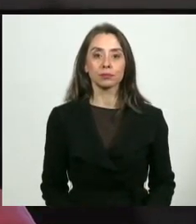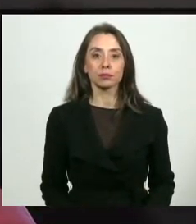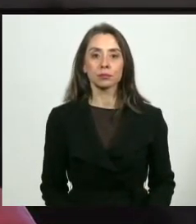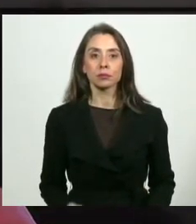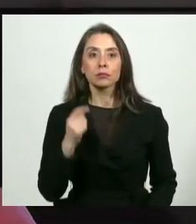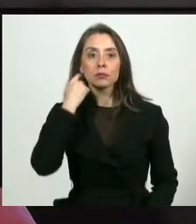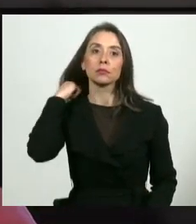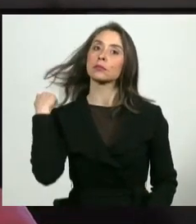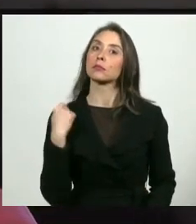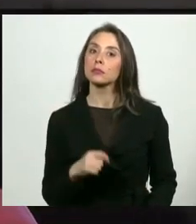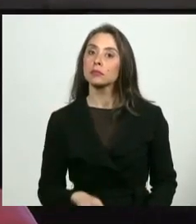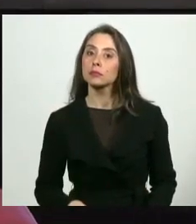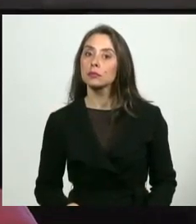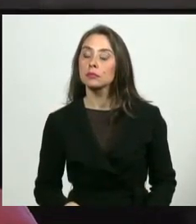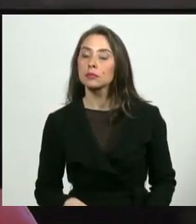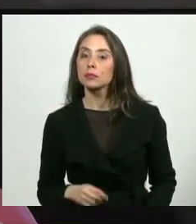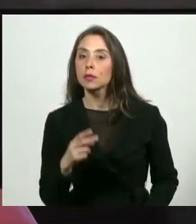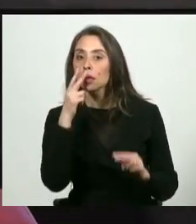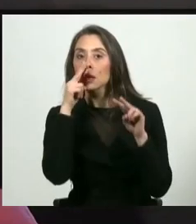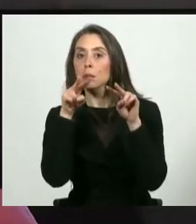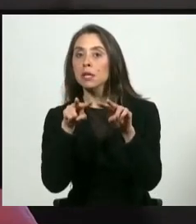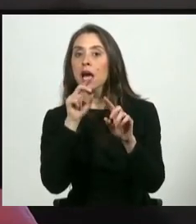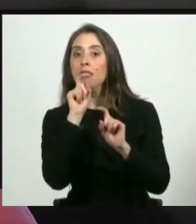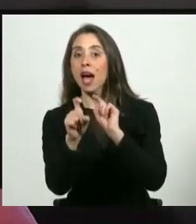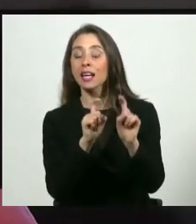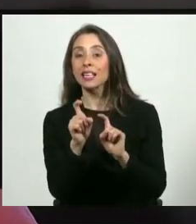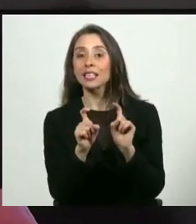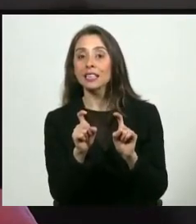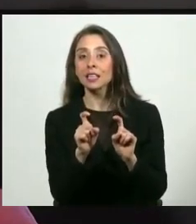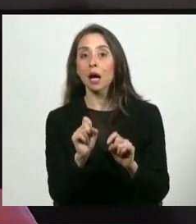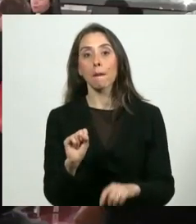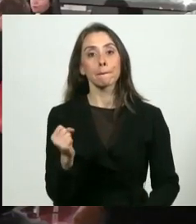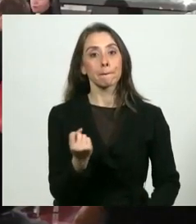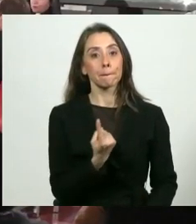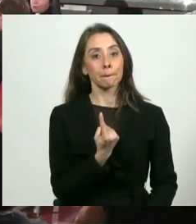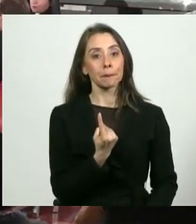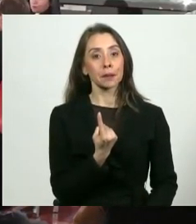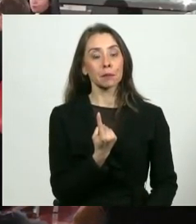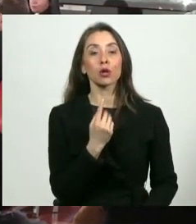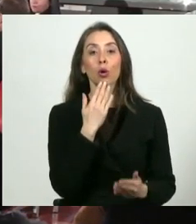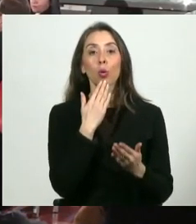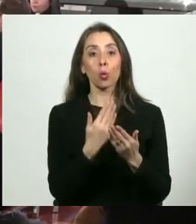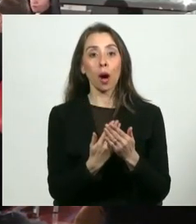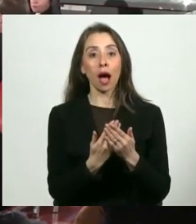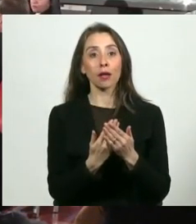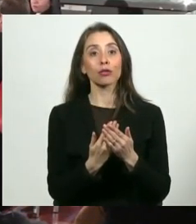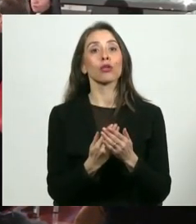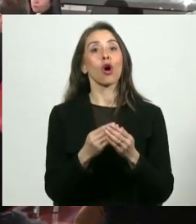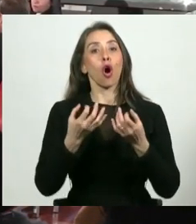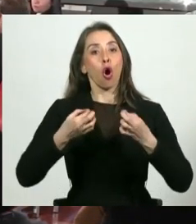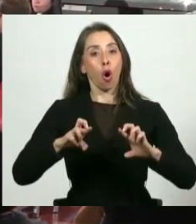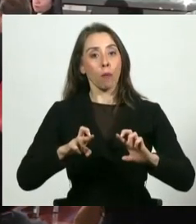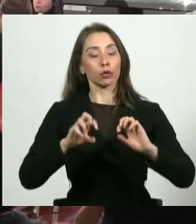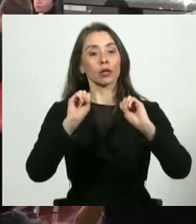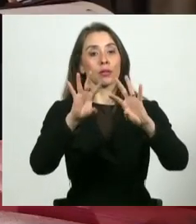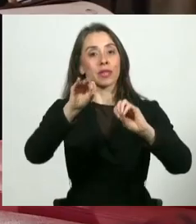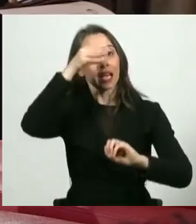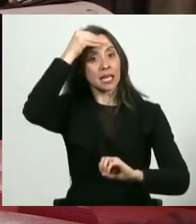tema de capacitación, que tengo una mirada muy crítica. En primer lugar, cuando se vio la oportunidad de capacitar a personas